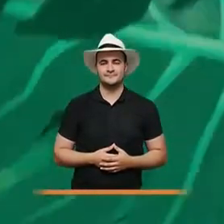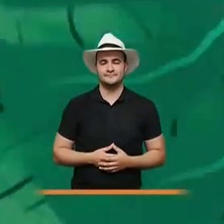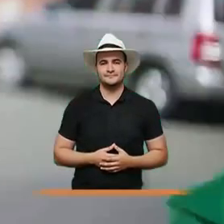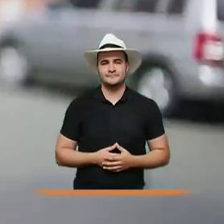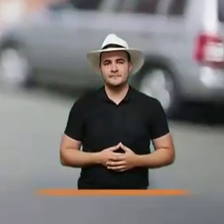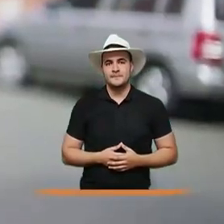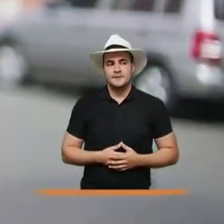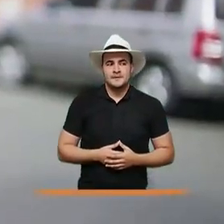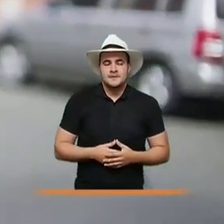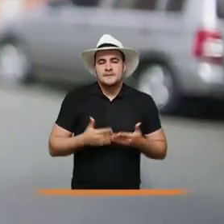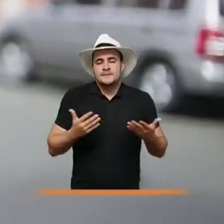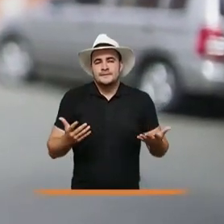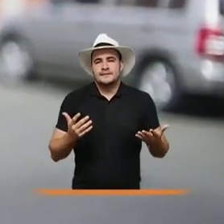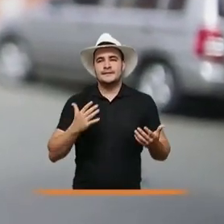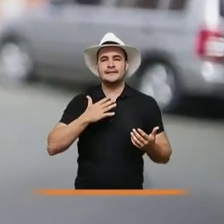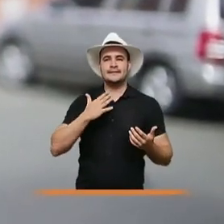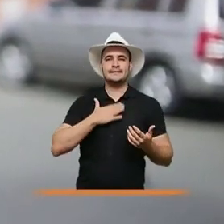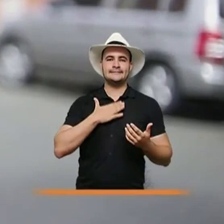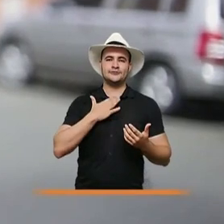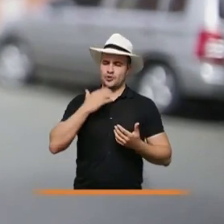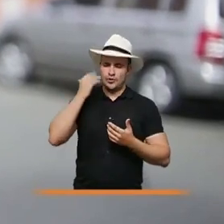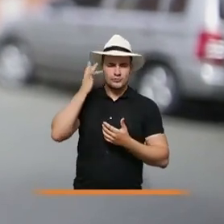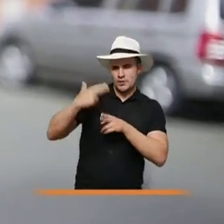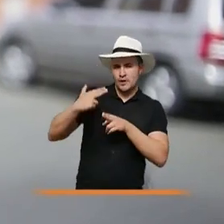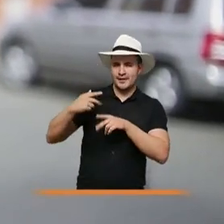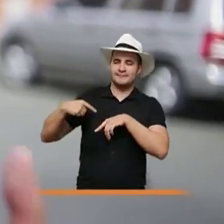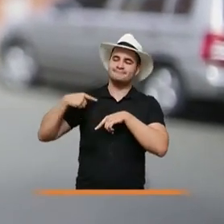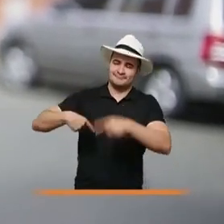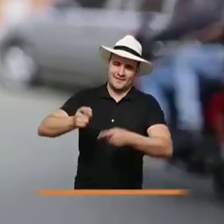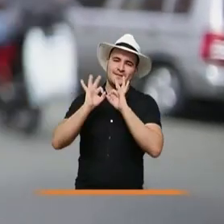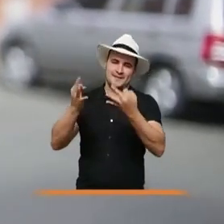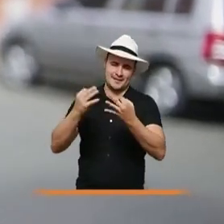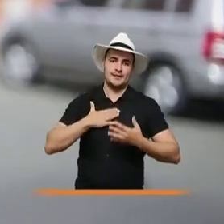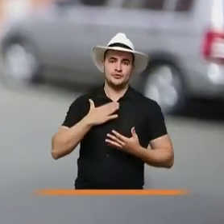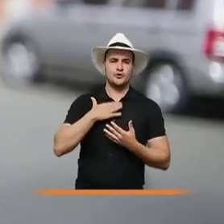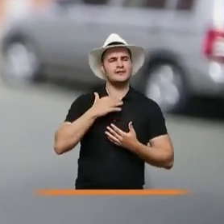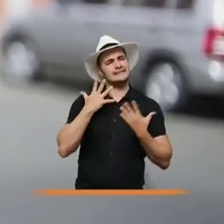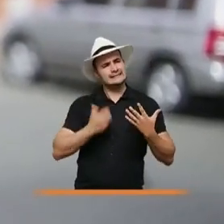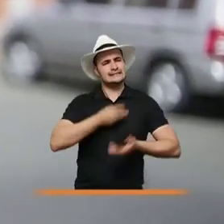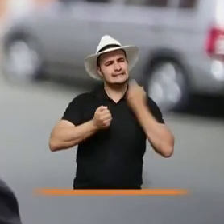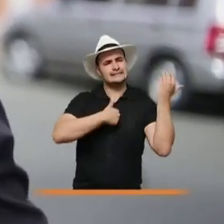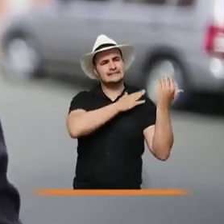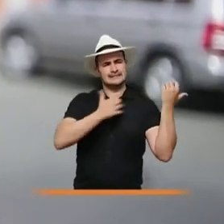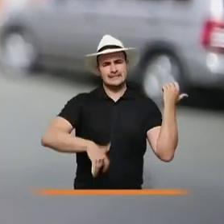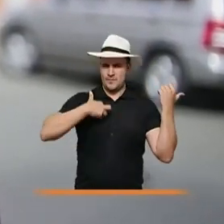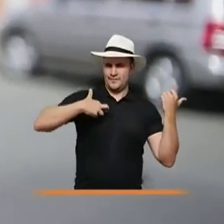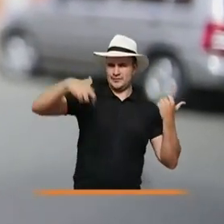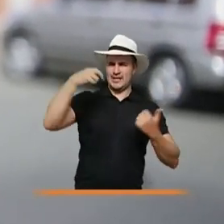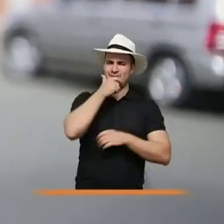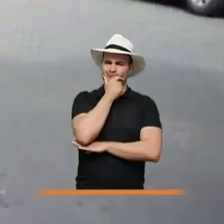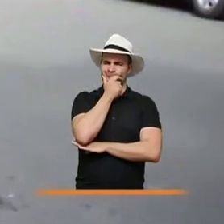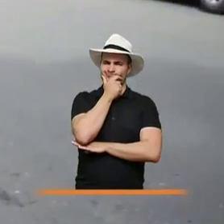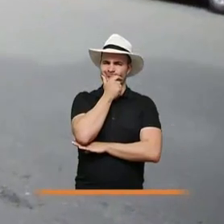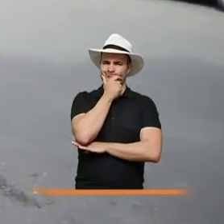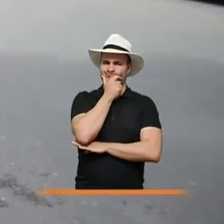pitingo el remoquete ese remoquete sale mi papá ya mi familia en cuanto iba a adquirir esa producción de la droga dije va a continuar con el